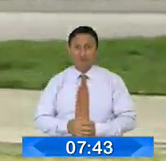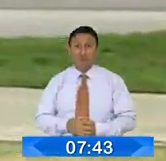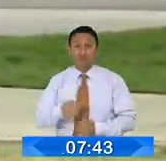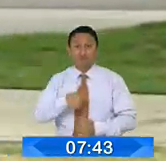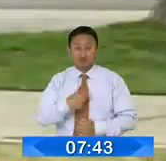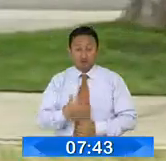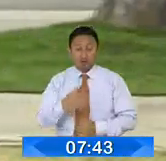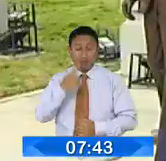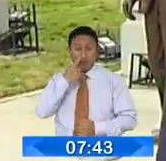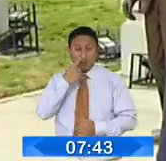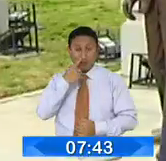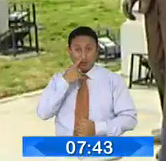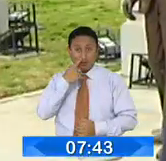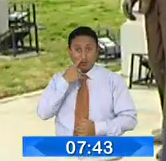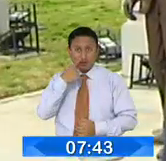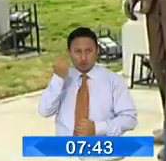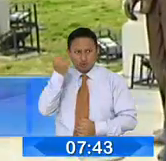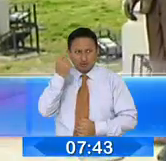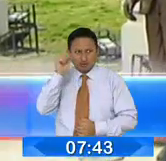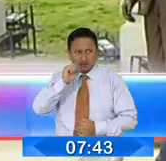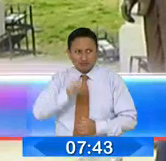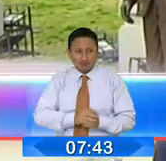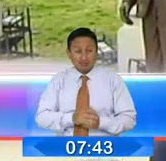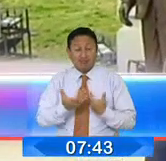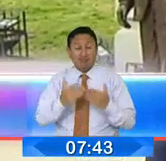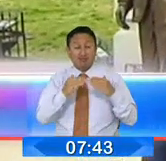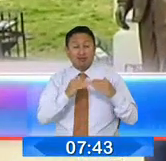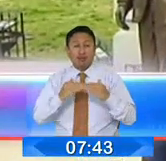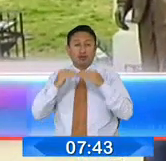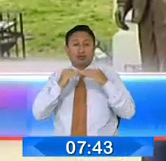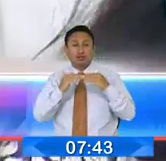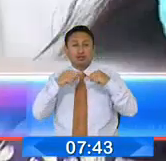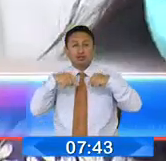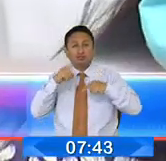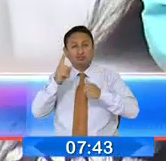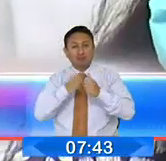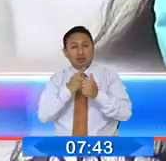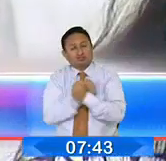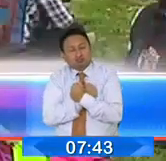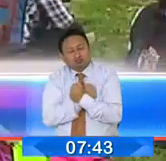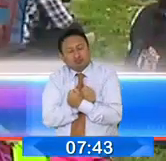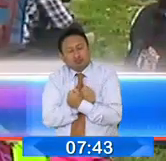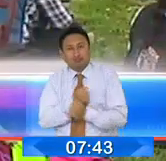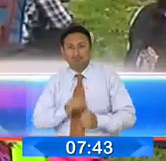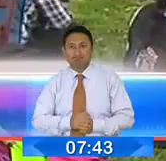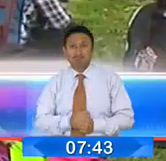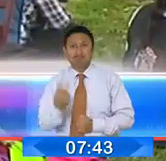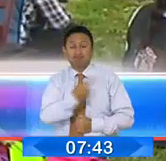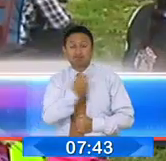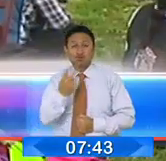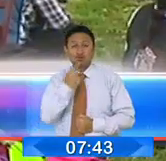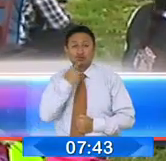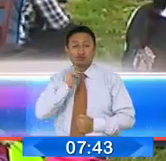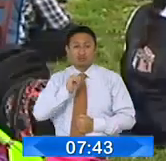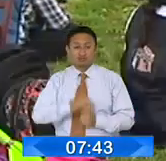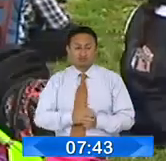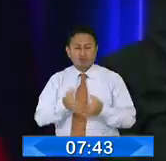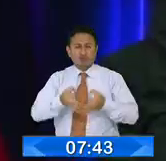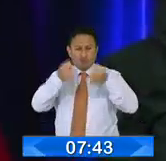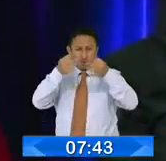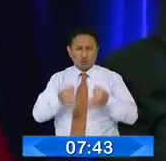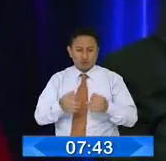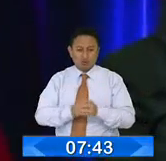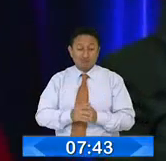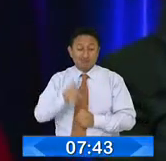yo también, yo entendí que la democracia nace en los cariños. En este marco, ambos calificaron como justo que